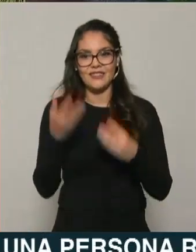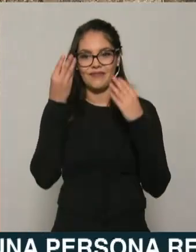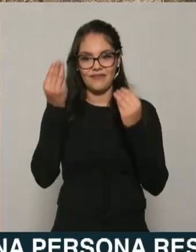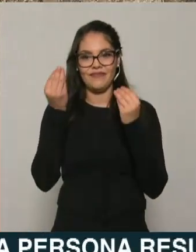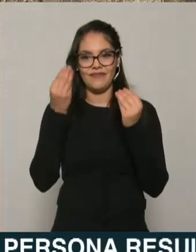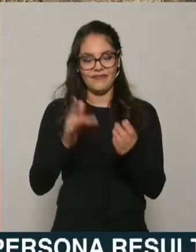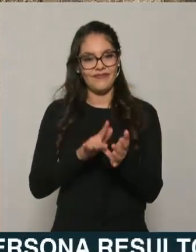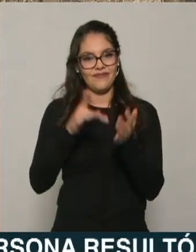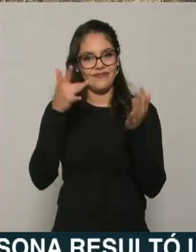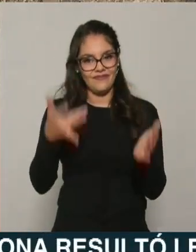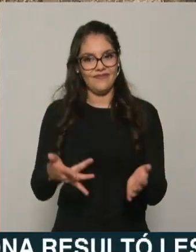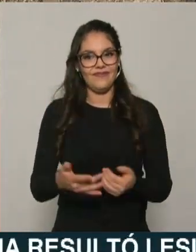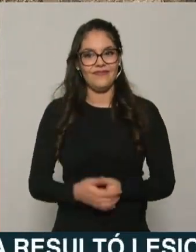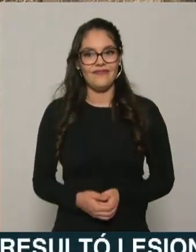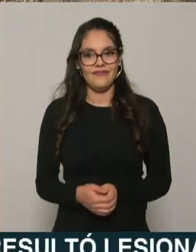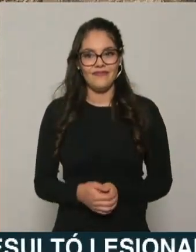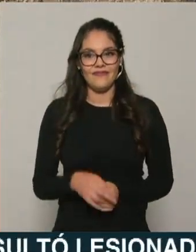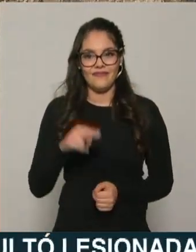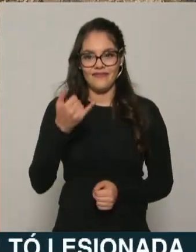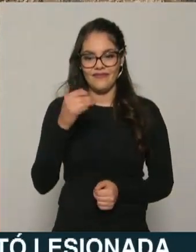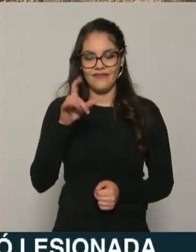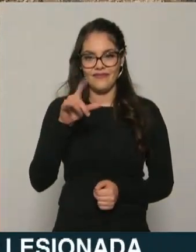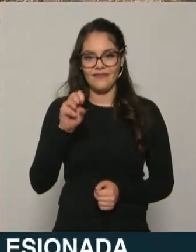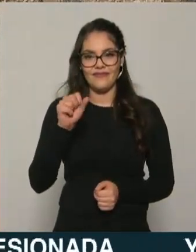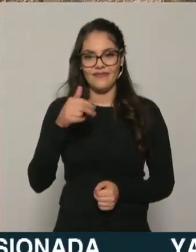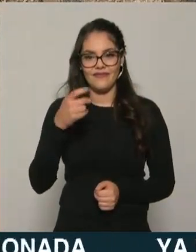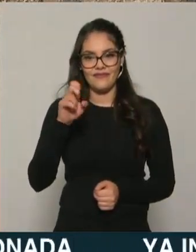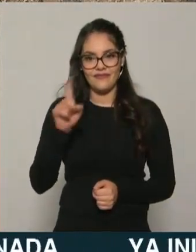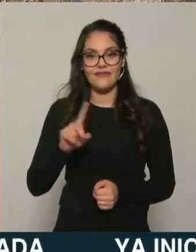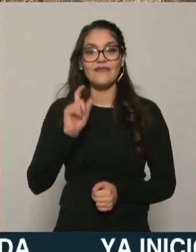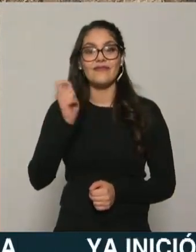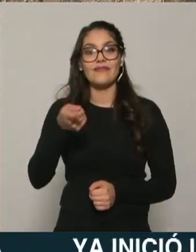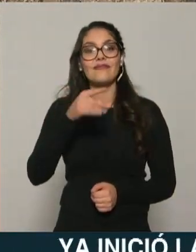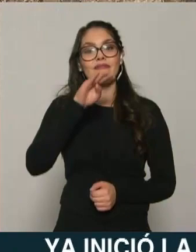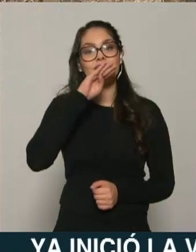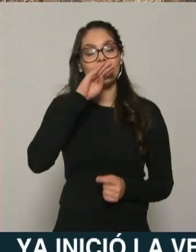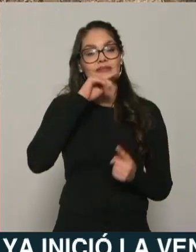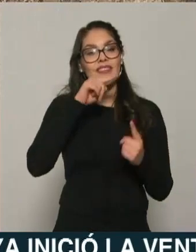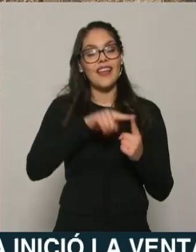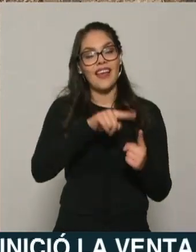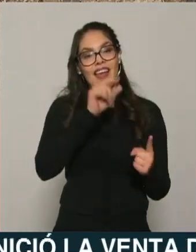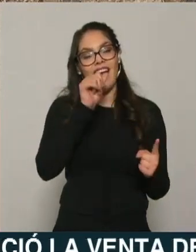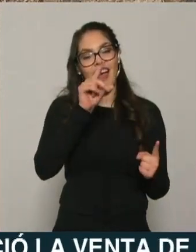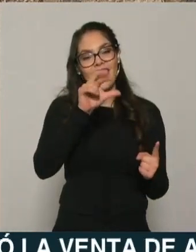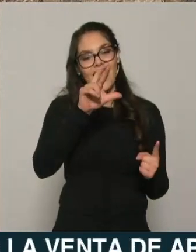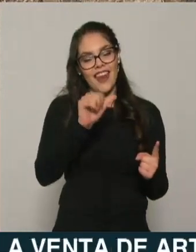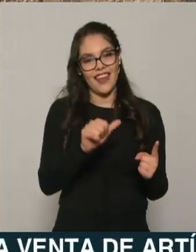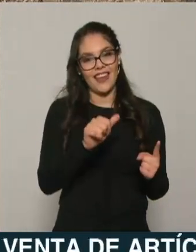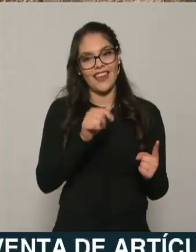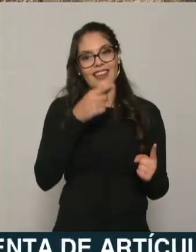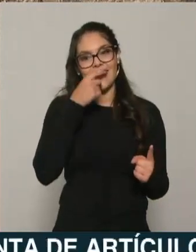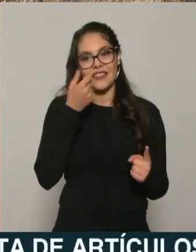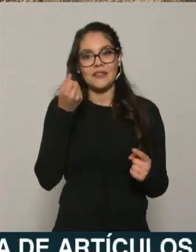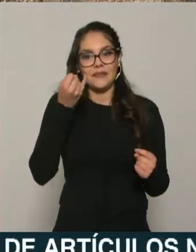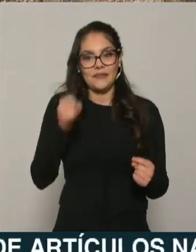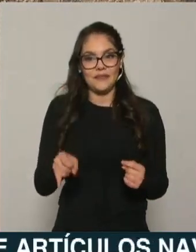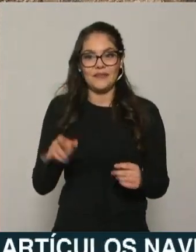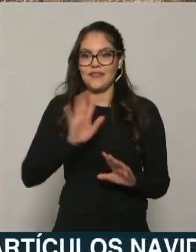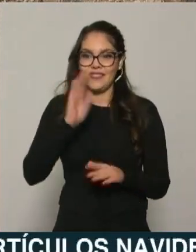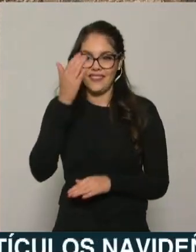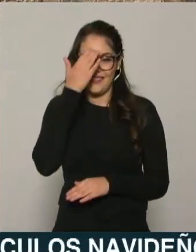gracias. Muchas gracias. Gracias a ti también, Nayeli Sánchez. Ella es madre de Adara Pérez. La niña le decía, así pues la